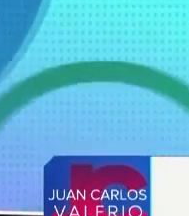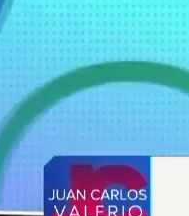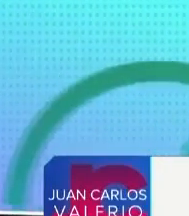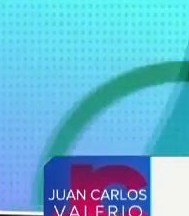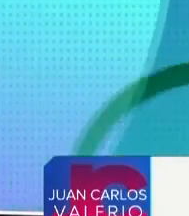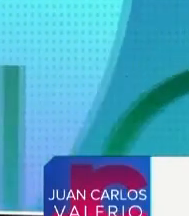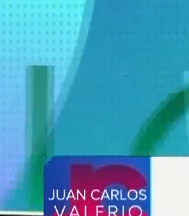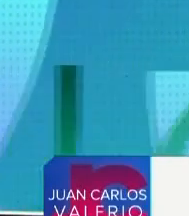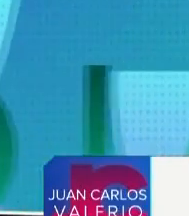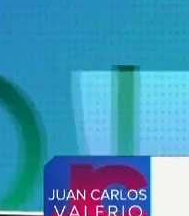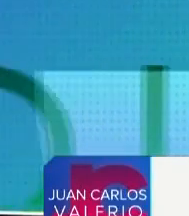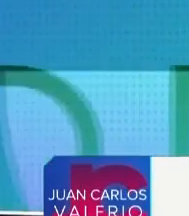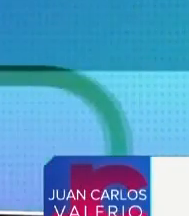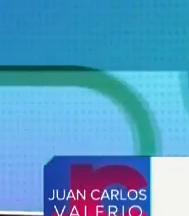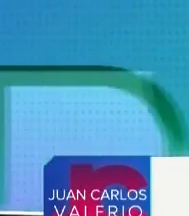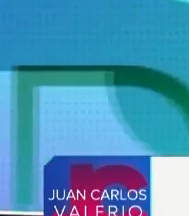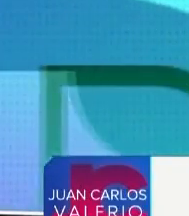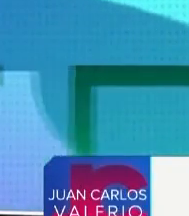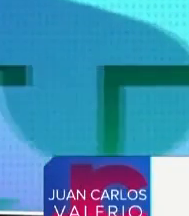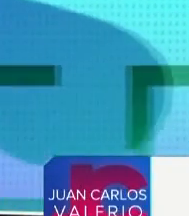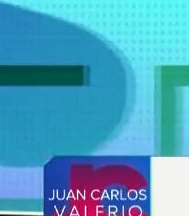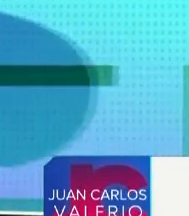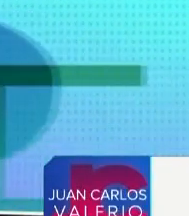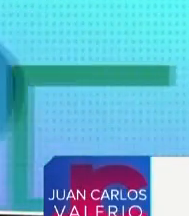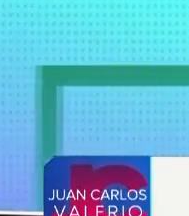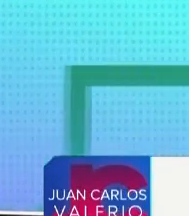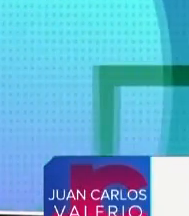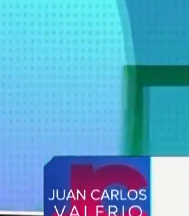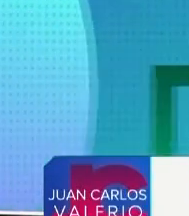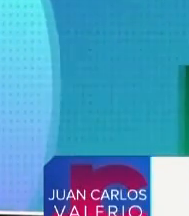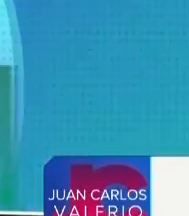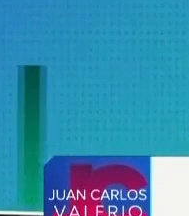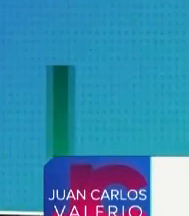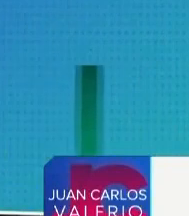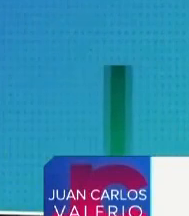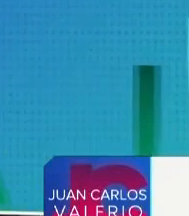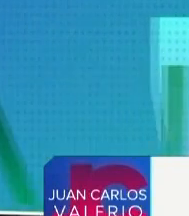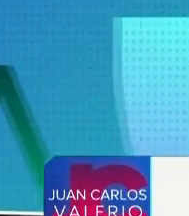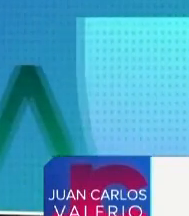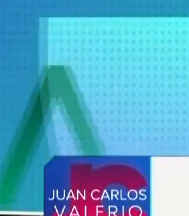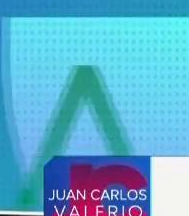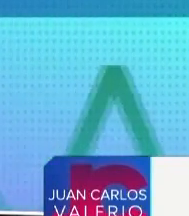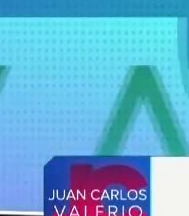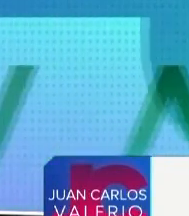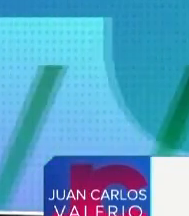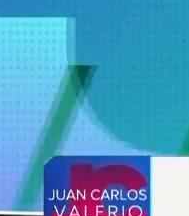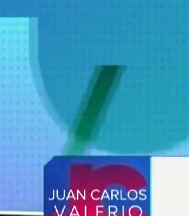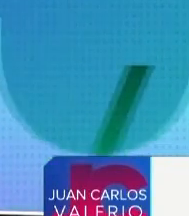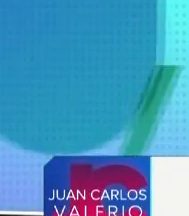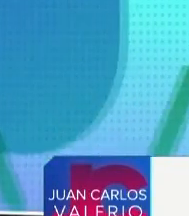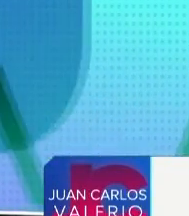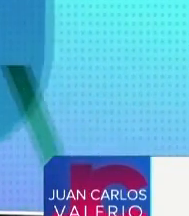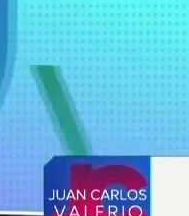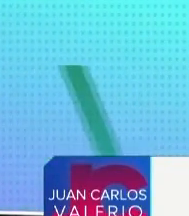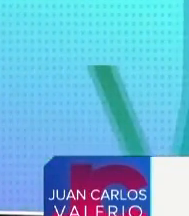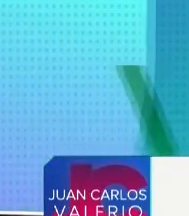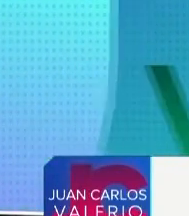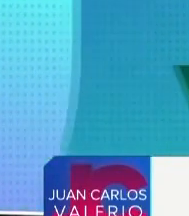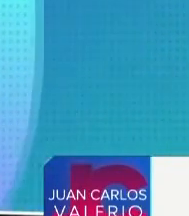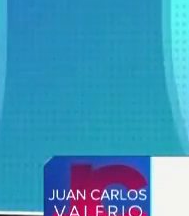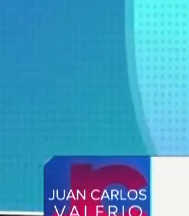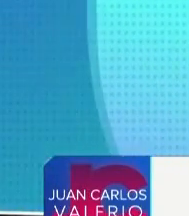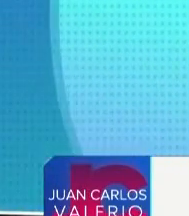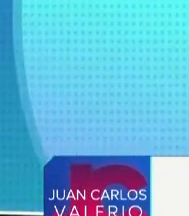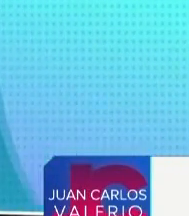Y mire, cambiando de tema, dicen que a Río Revuelto ganancia de pescadores. Por ello, hoy el gobernador de Puebla, Miguel